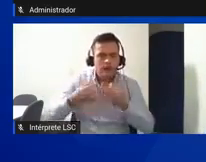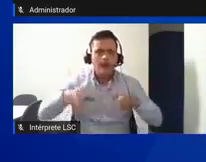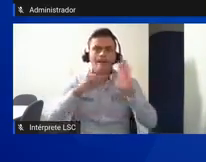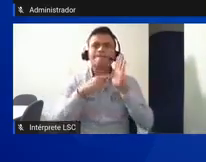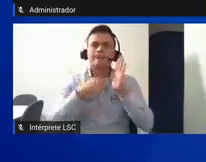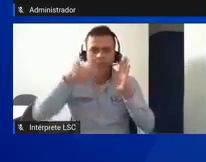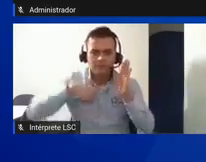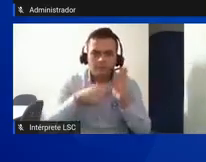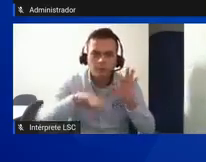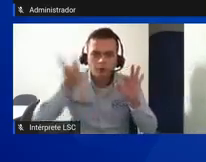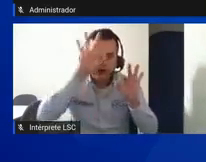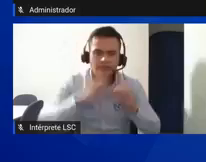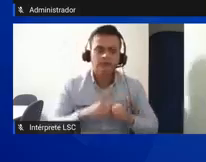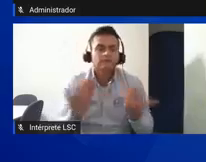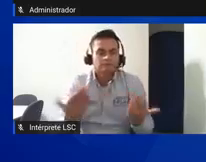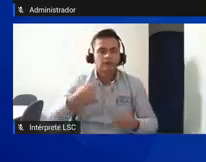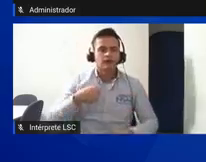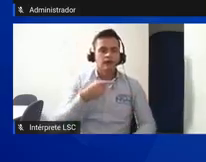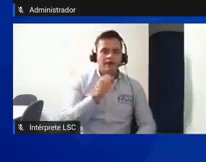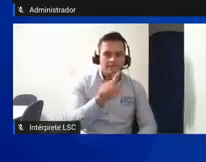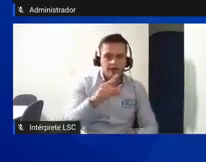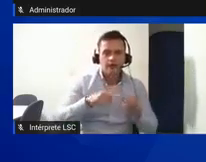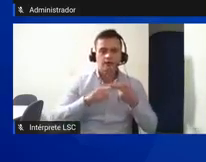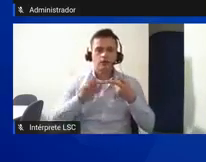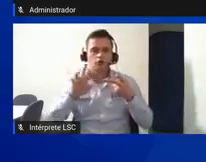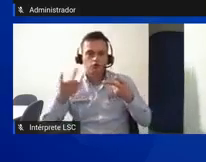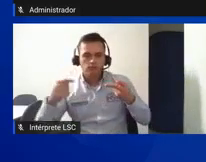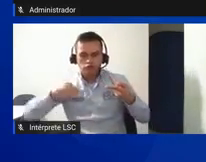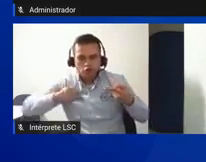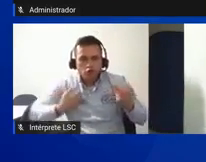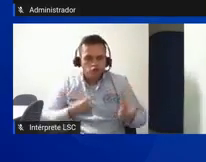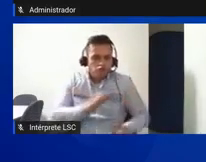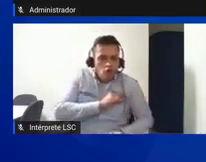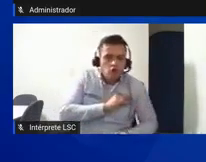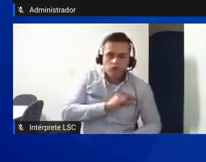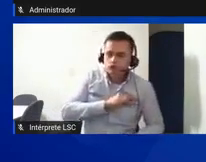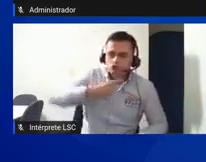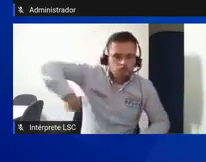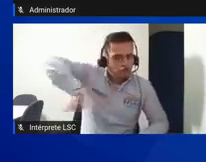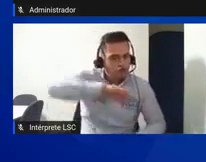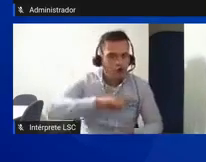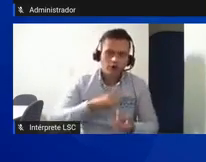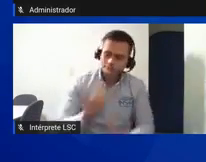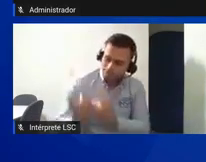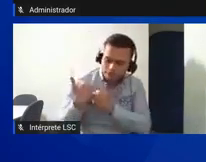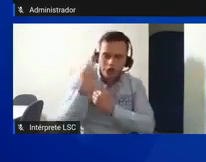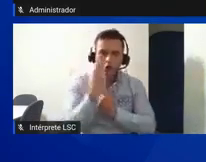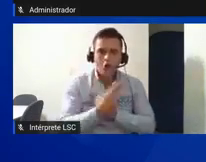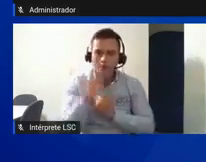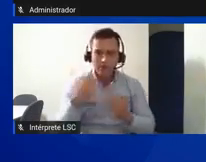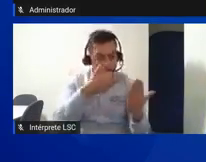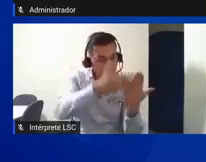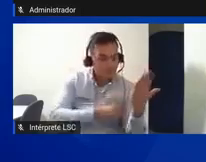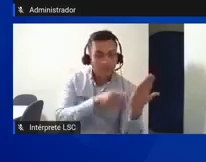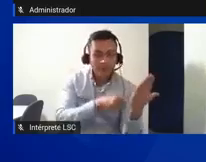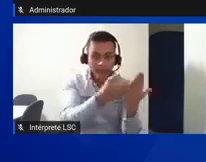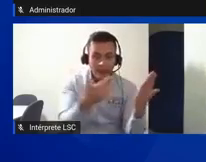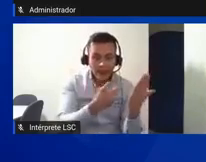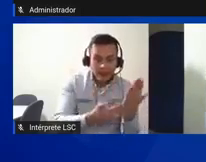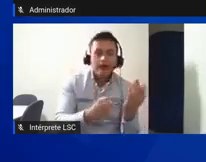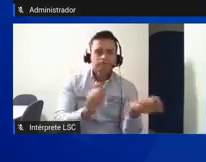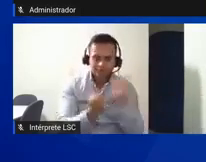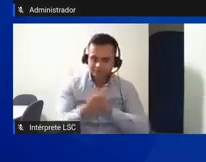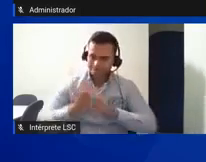Gabriel, Ruby, yo, INSOR, todos tenemos que comprometernos a lograr que sea una realidad. Así que